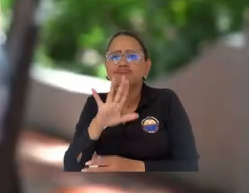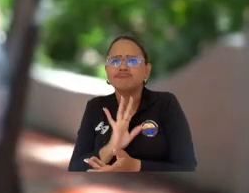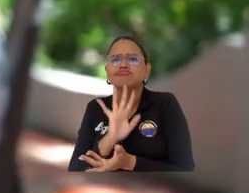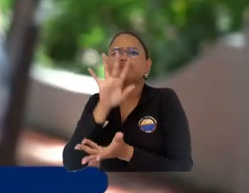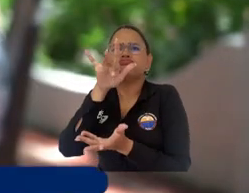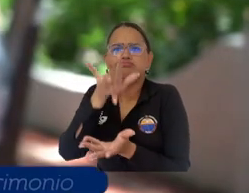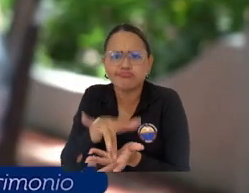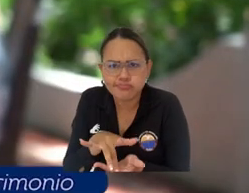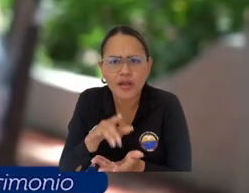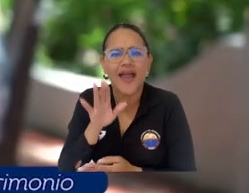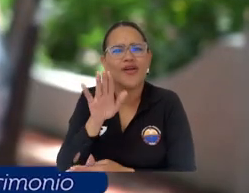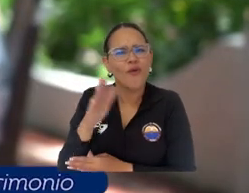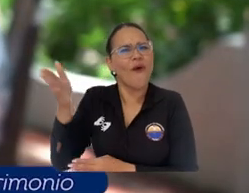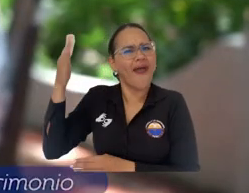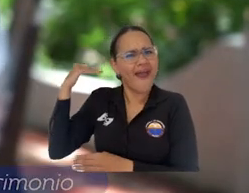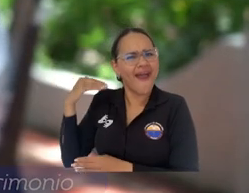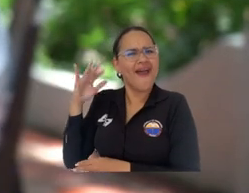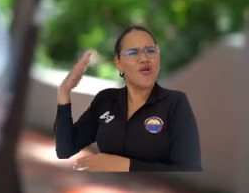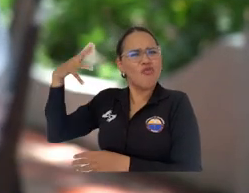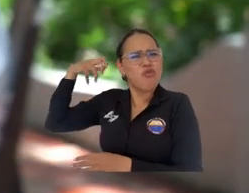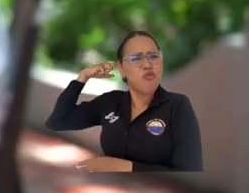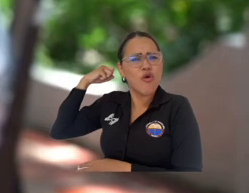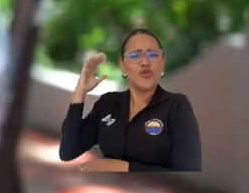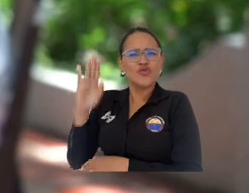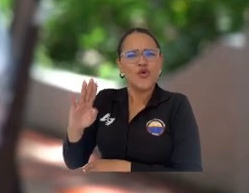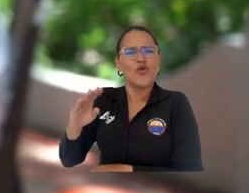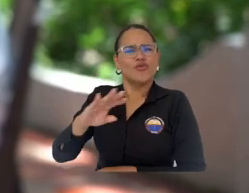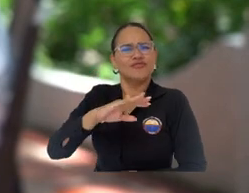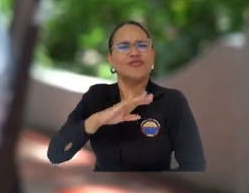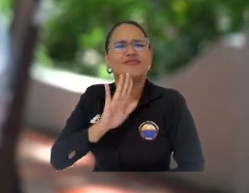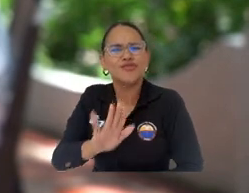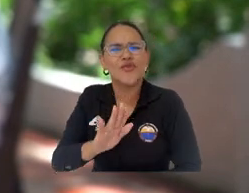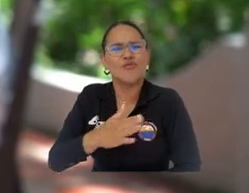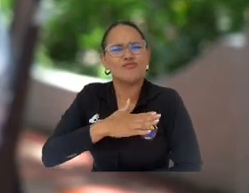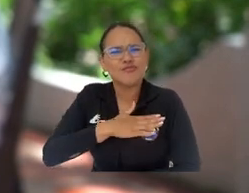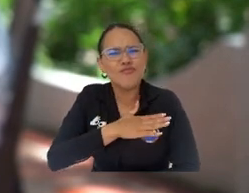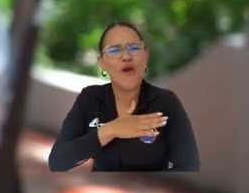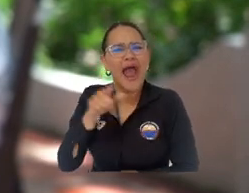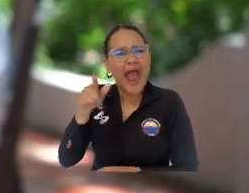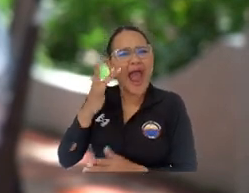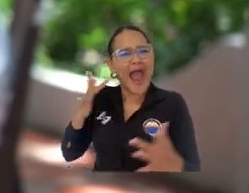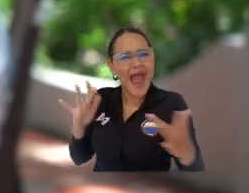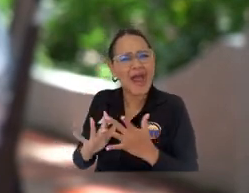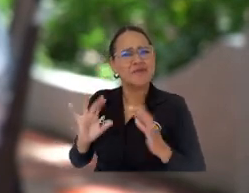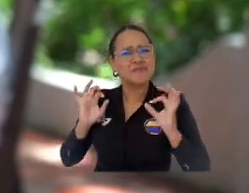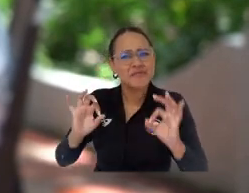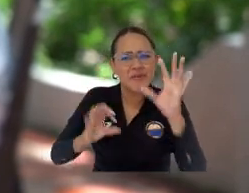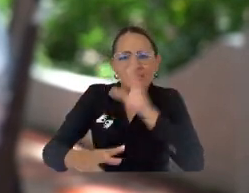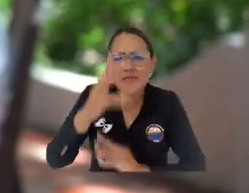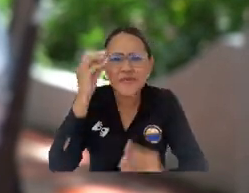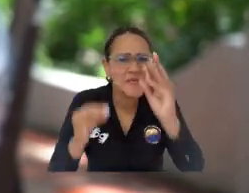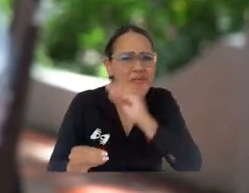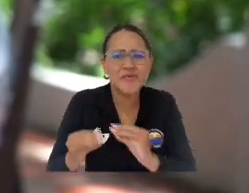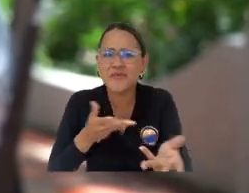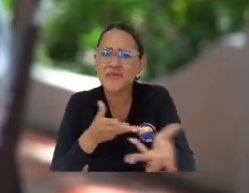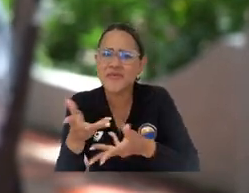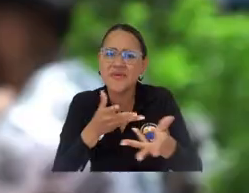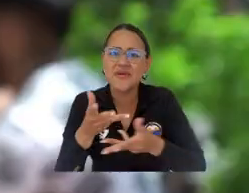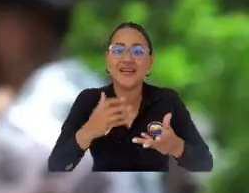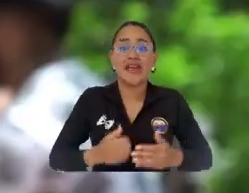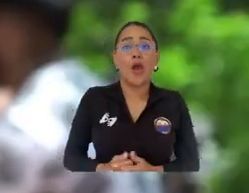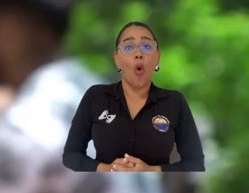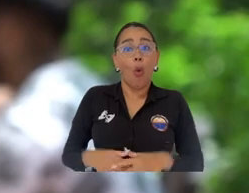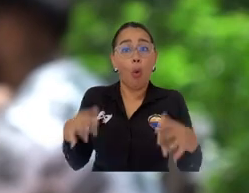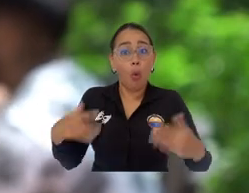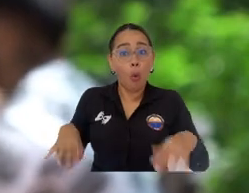Santa Marta me llama más la atención por la playa, por estar en el Caribe, pues ya he escuchado en que